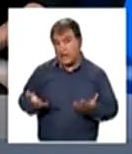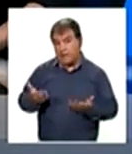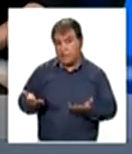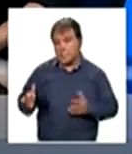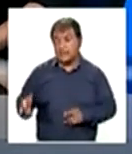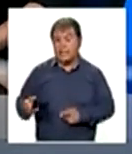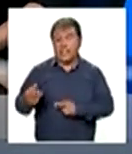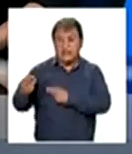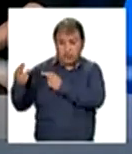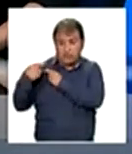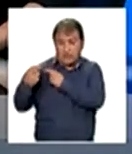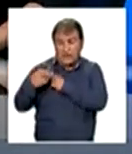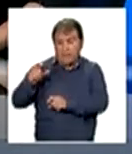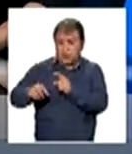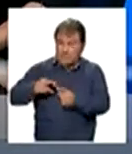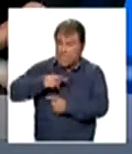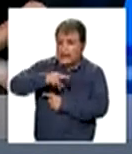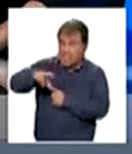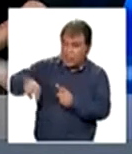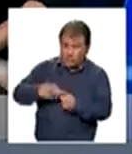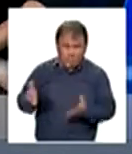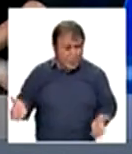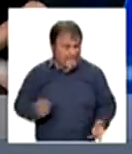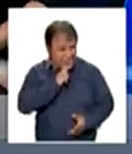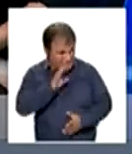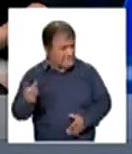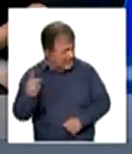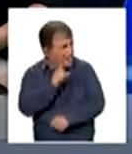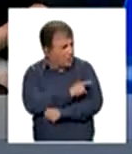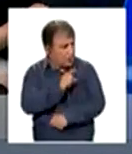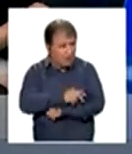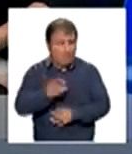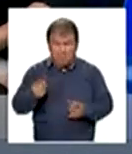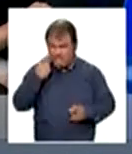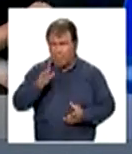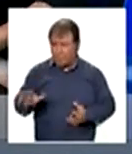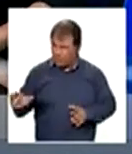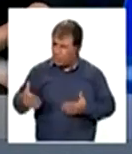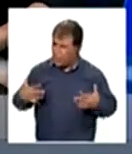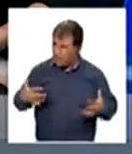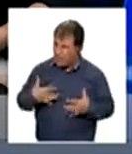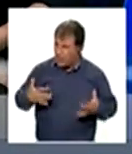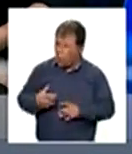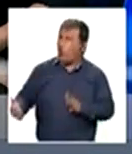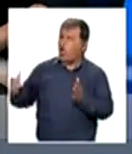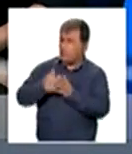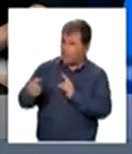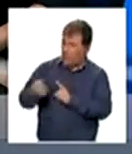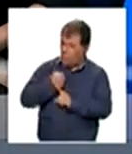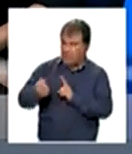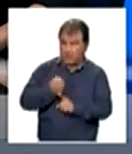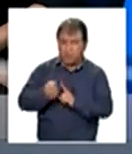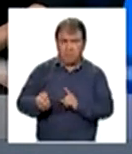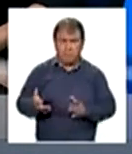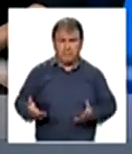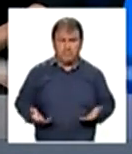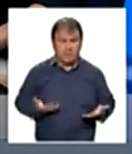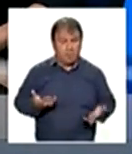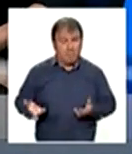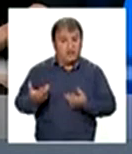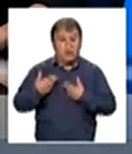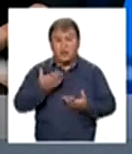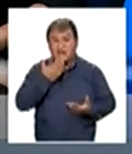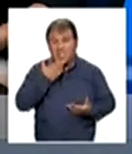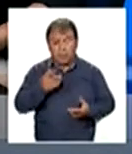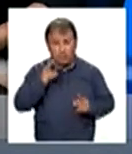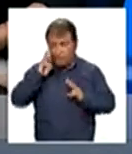la gente que está alrededor de esta señora, que además le decían, ¿no es cierto? Lo hemos visto en pantalla. ¿No te da miedo que te vuelva a golpear, ¿no? Y quizá ese es el rol de quienes